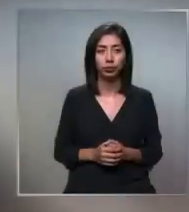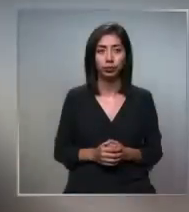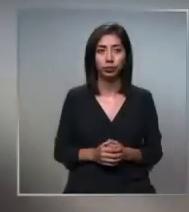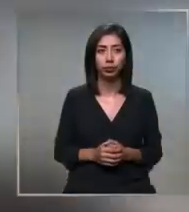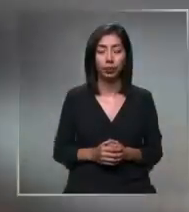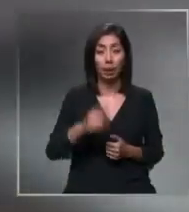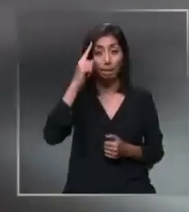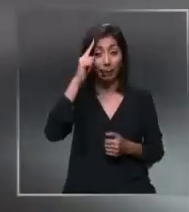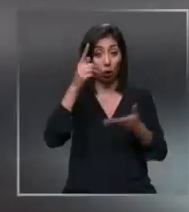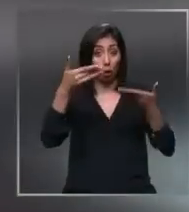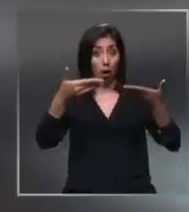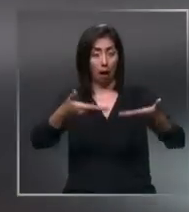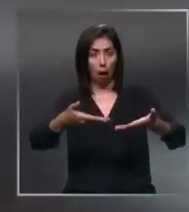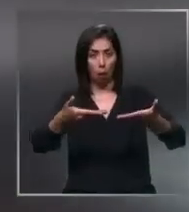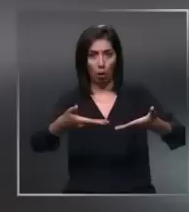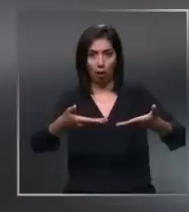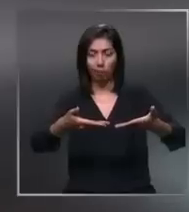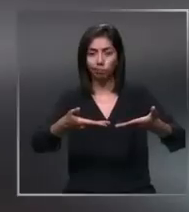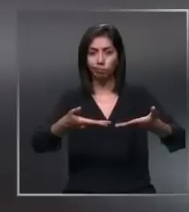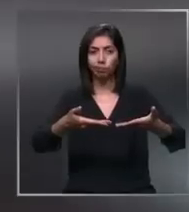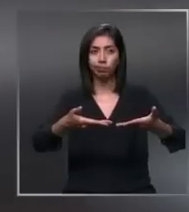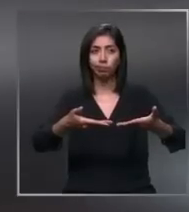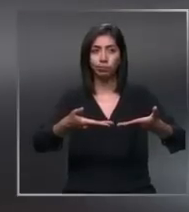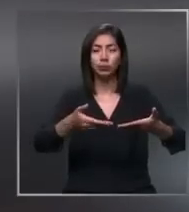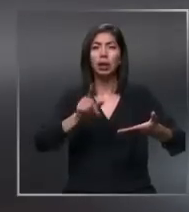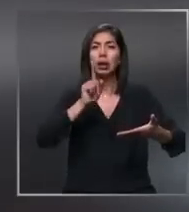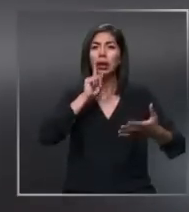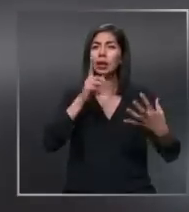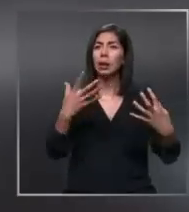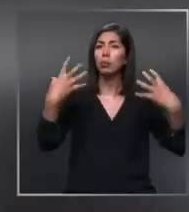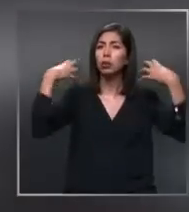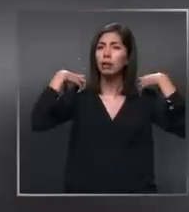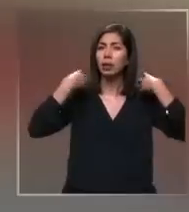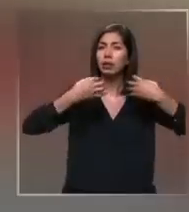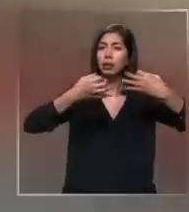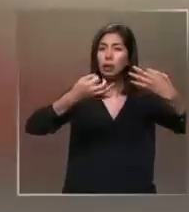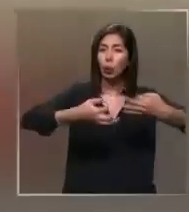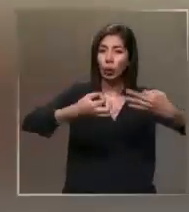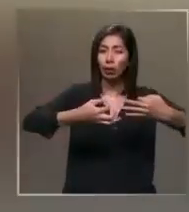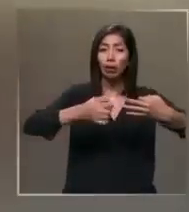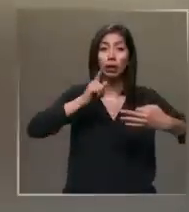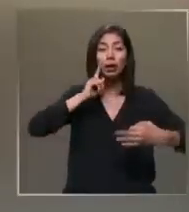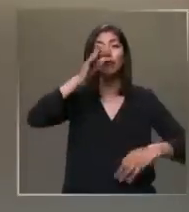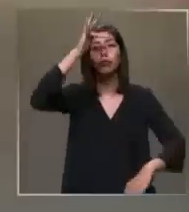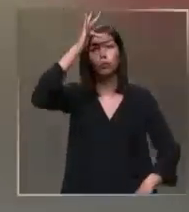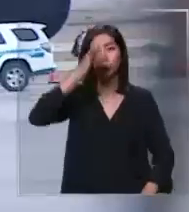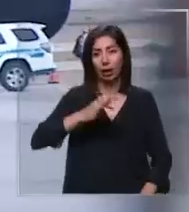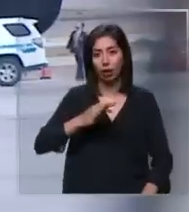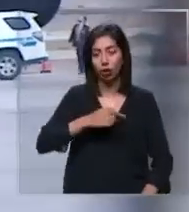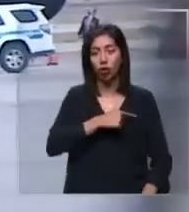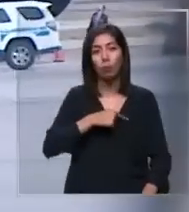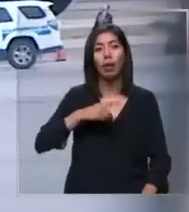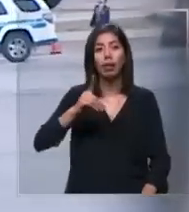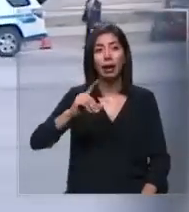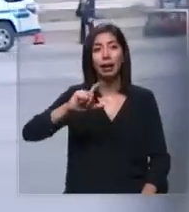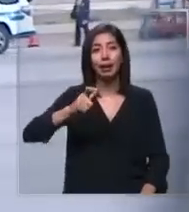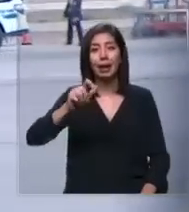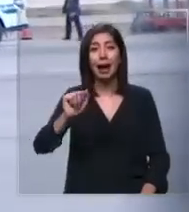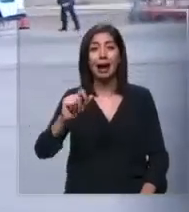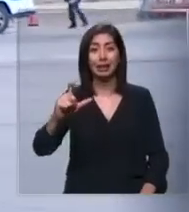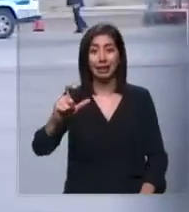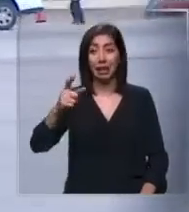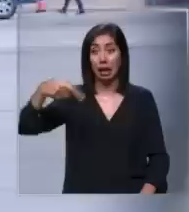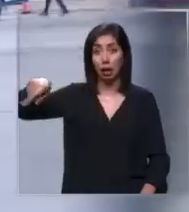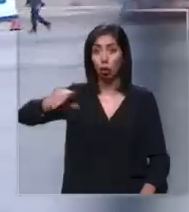Pero esta vez, como nunca antes ocurrió, quienes tenían a cargo la seguridad aeroportuaria, funcionarios de la DGAC, hicieron uso de